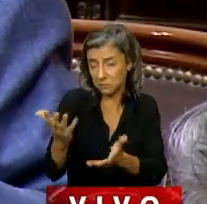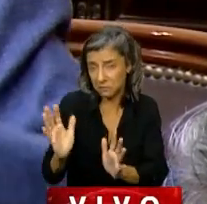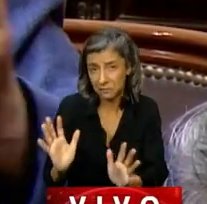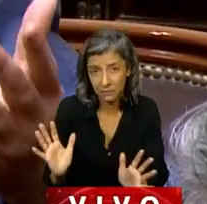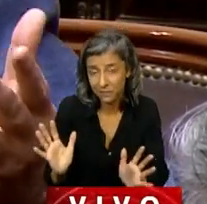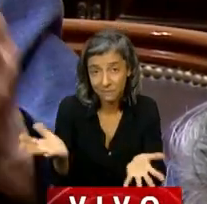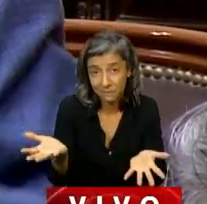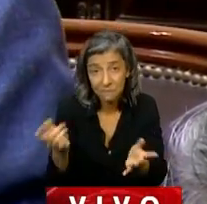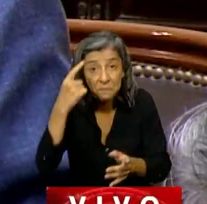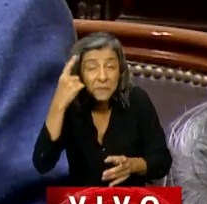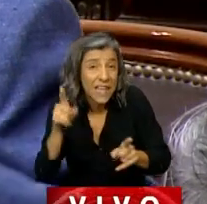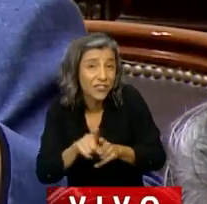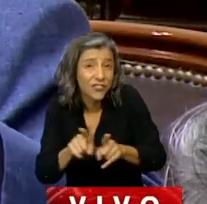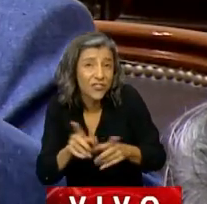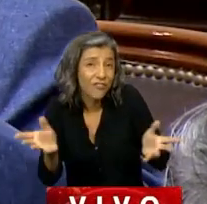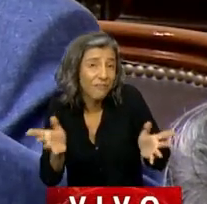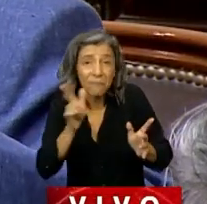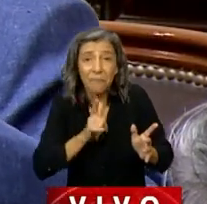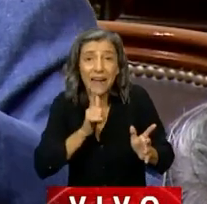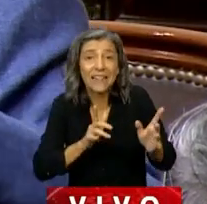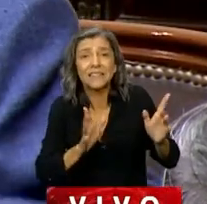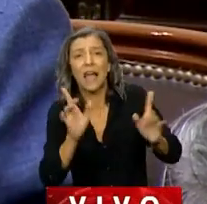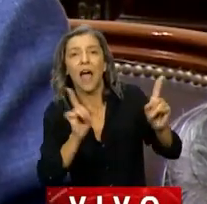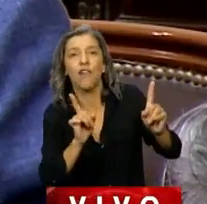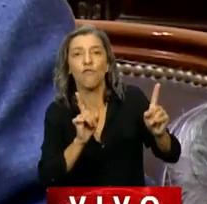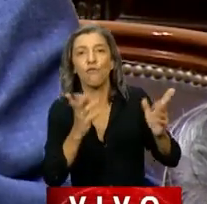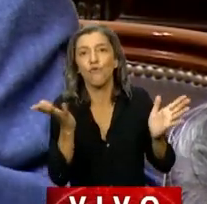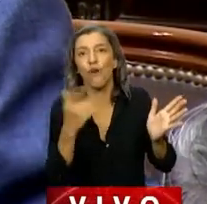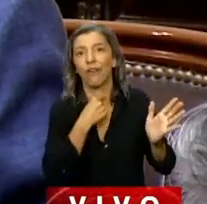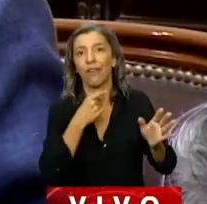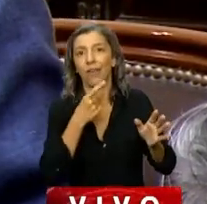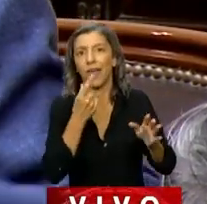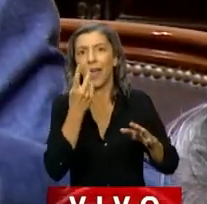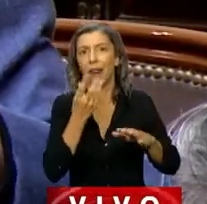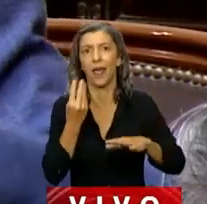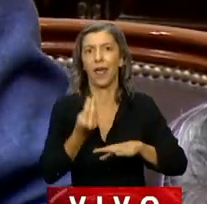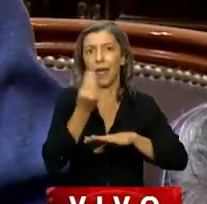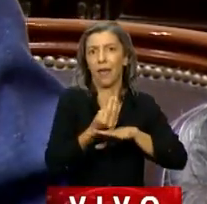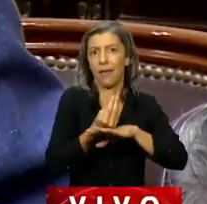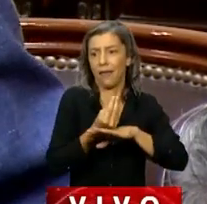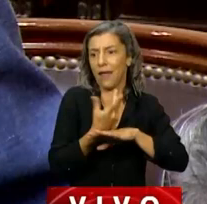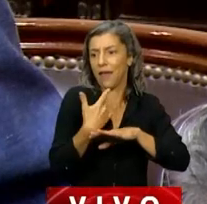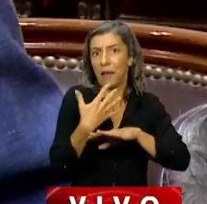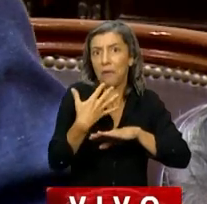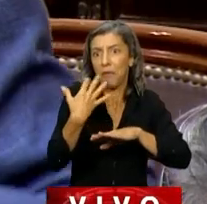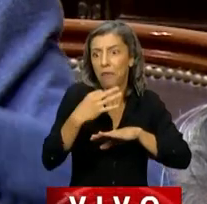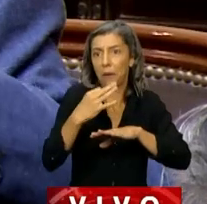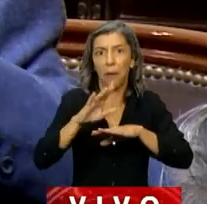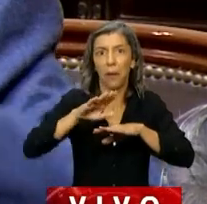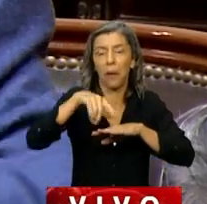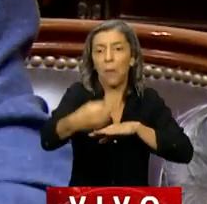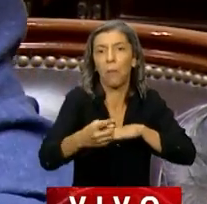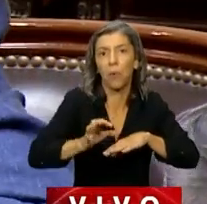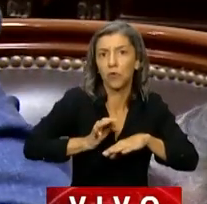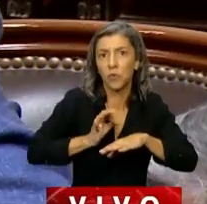recíprocas, en el sentido de que quien parece que acá habla y pretende un cargo tiene que estar borrándose para el 2023.